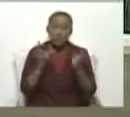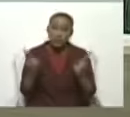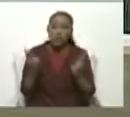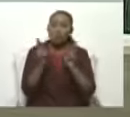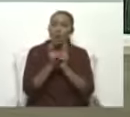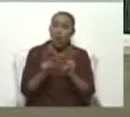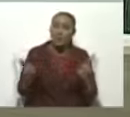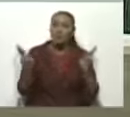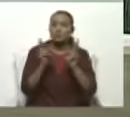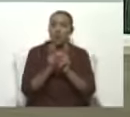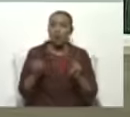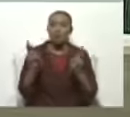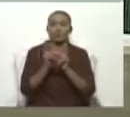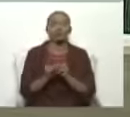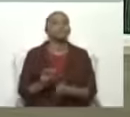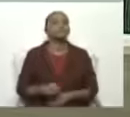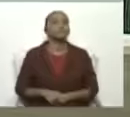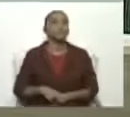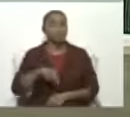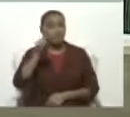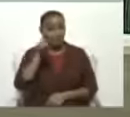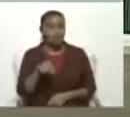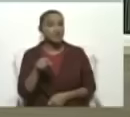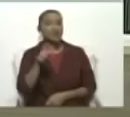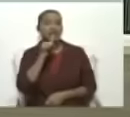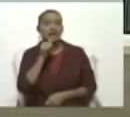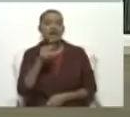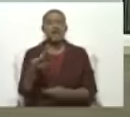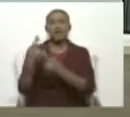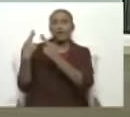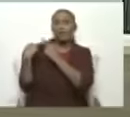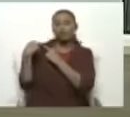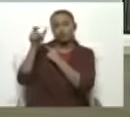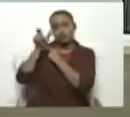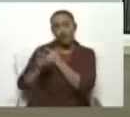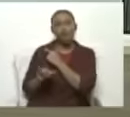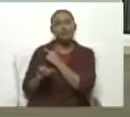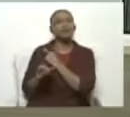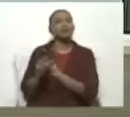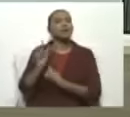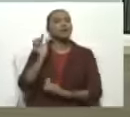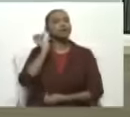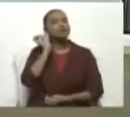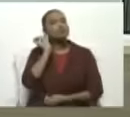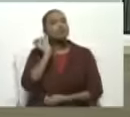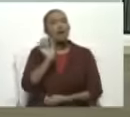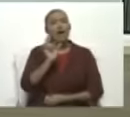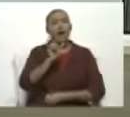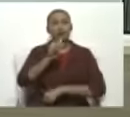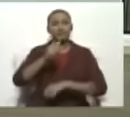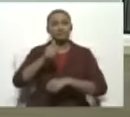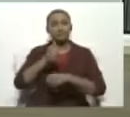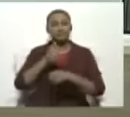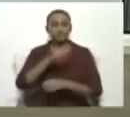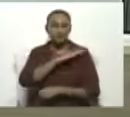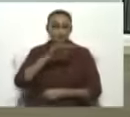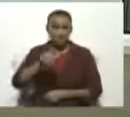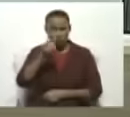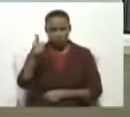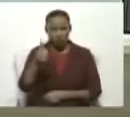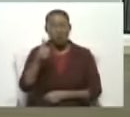está la feria electoral que la dirige, esa comisión la preside la rectora Agnés Nogal y está haciendo